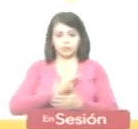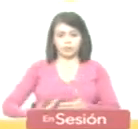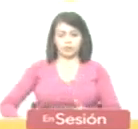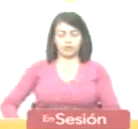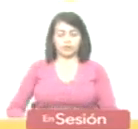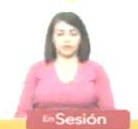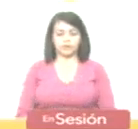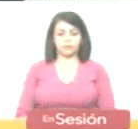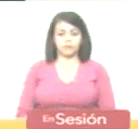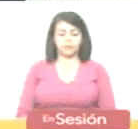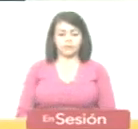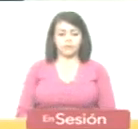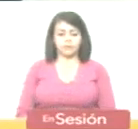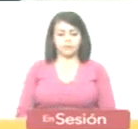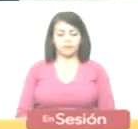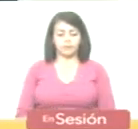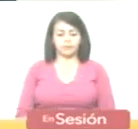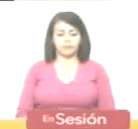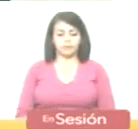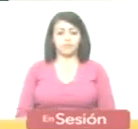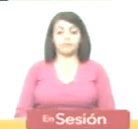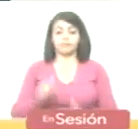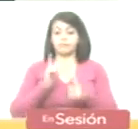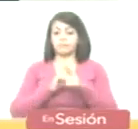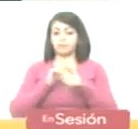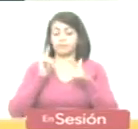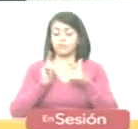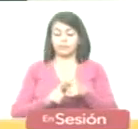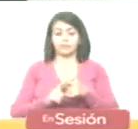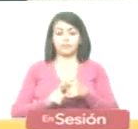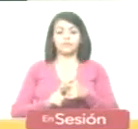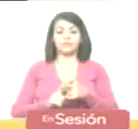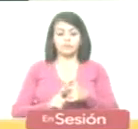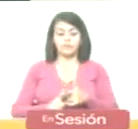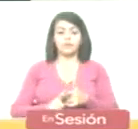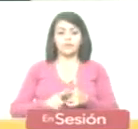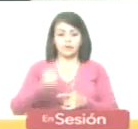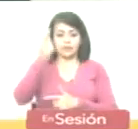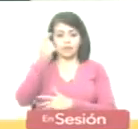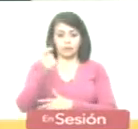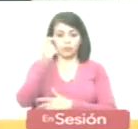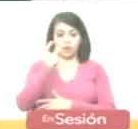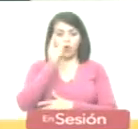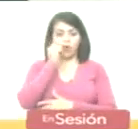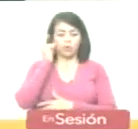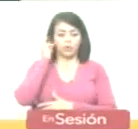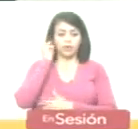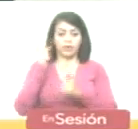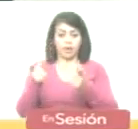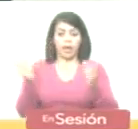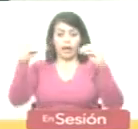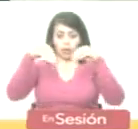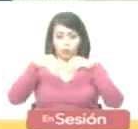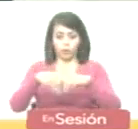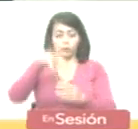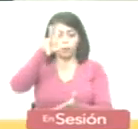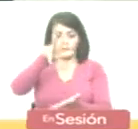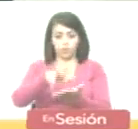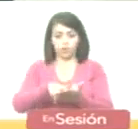presidente. En consideración, las honorables diputadas y los honorables diputados que estén de acuerdo con